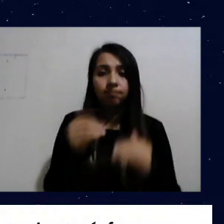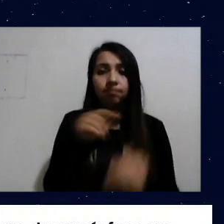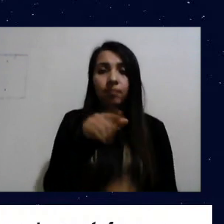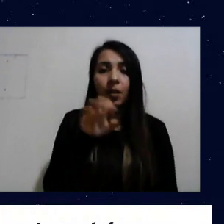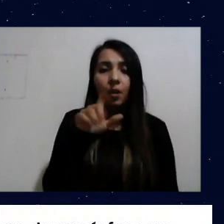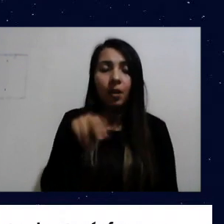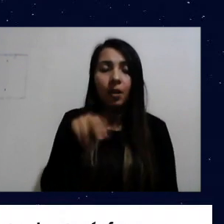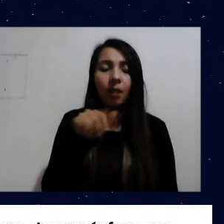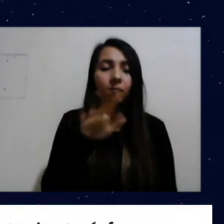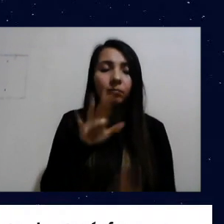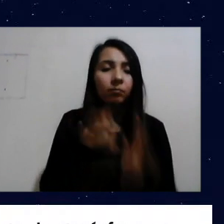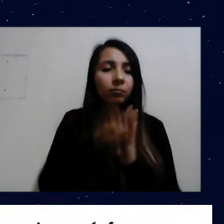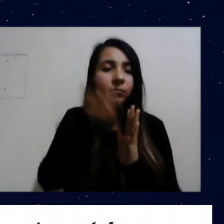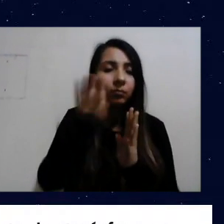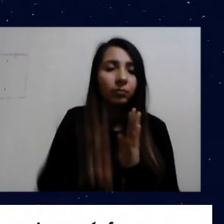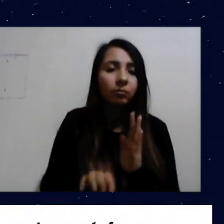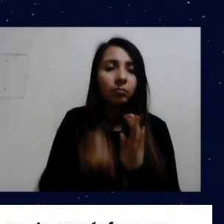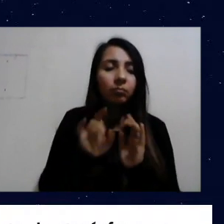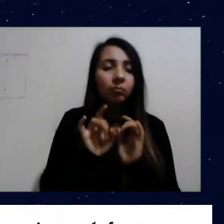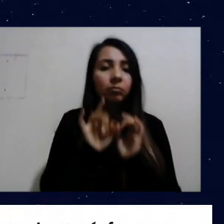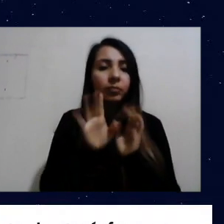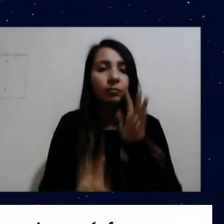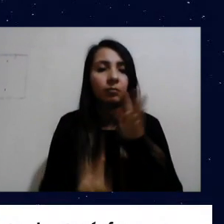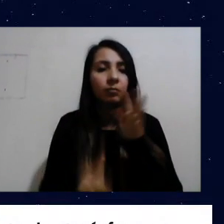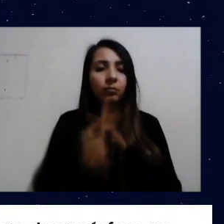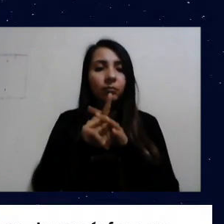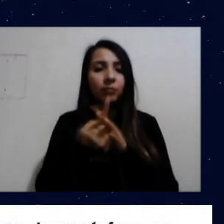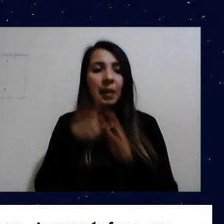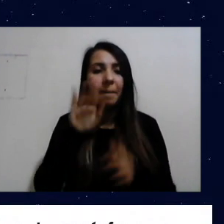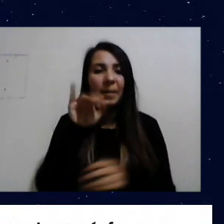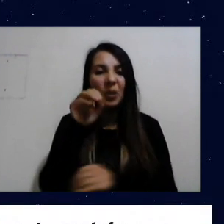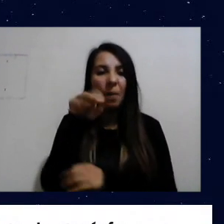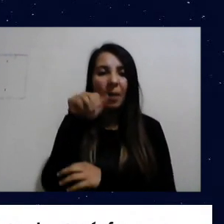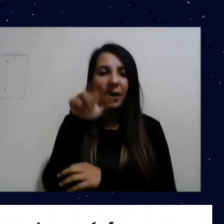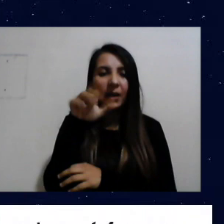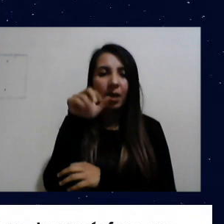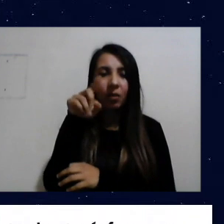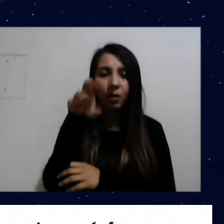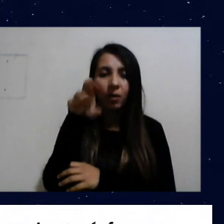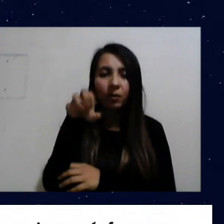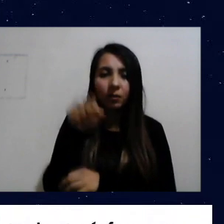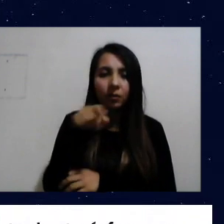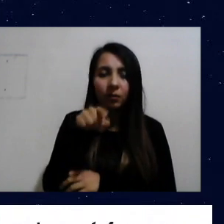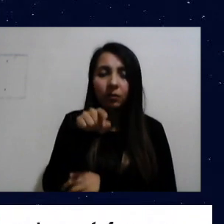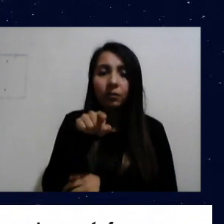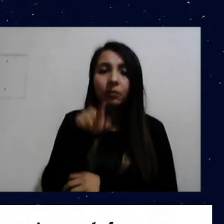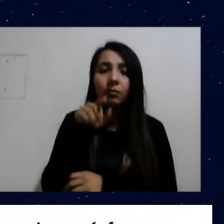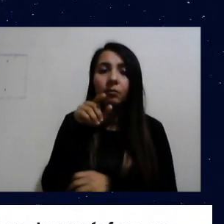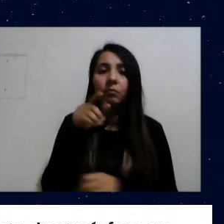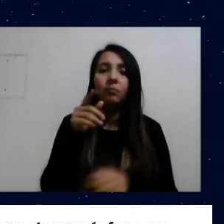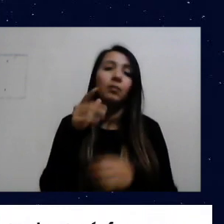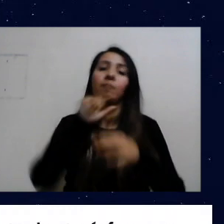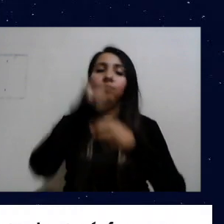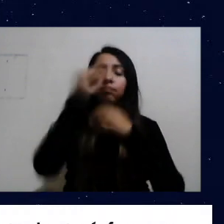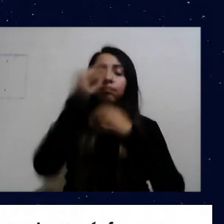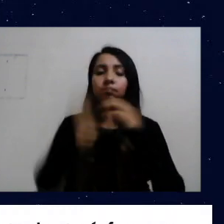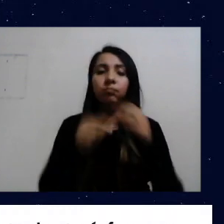planeta sin atmósfera, ¿se puede saber cómo se alterarían? No entiendo bien la pregunta.